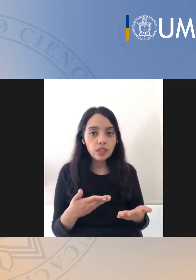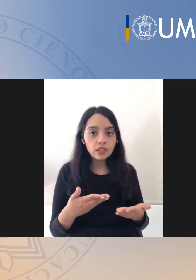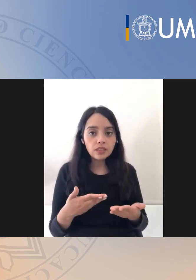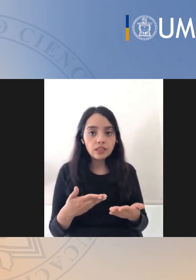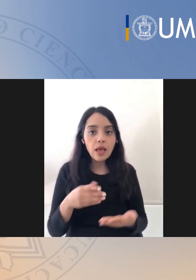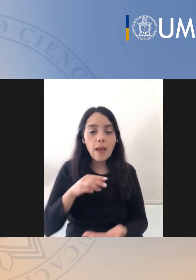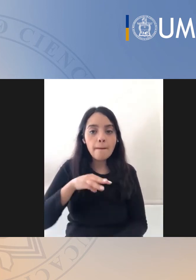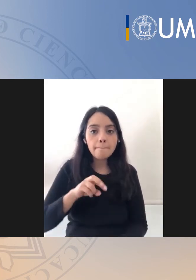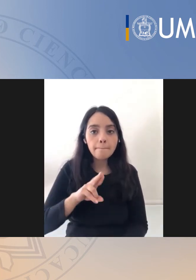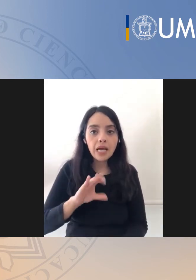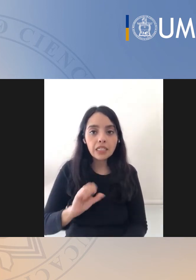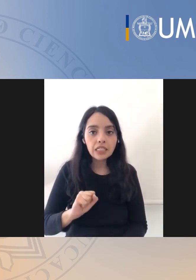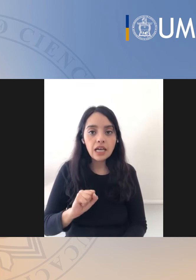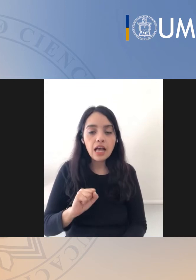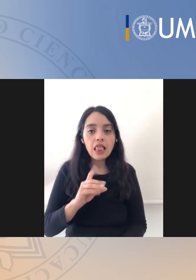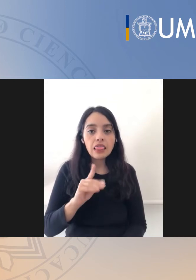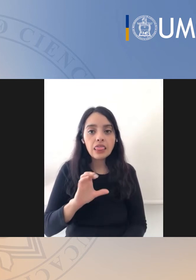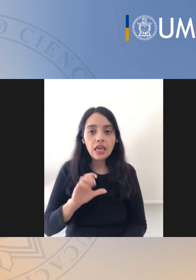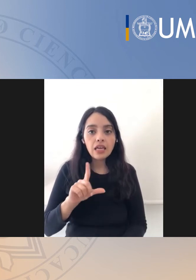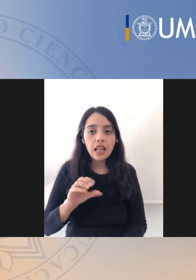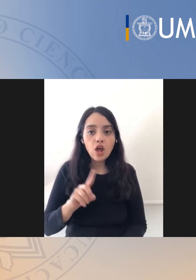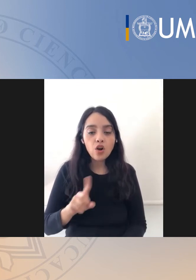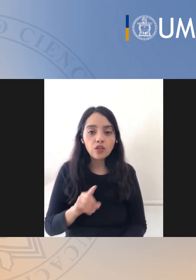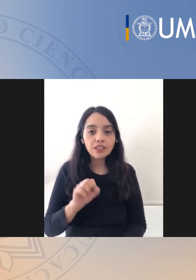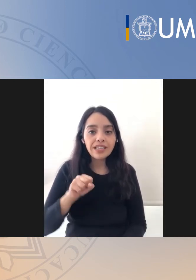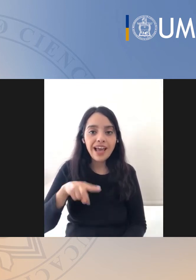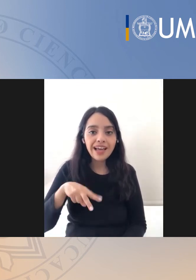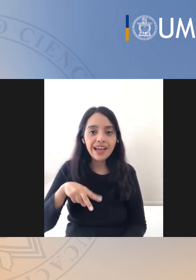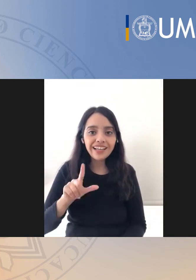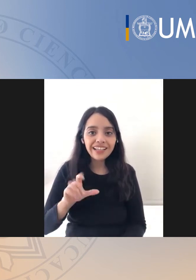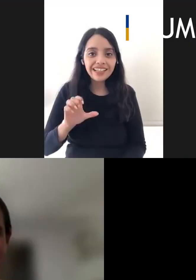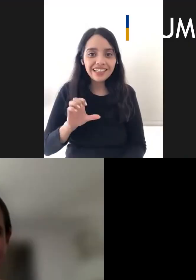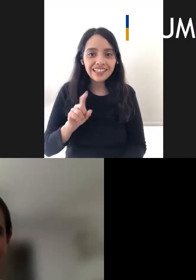los Ángeles Jurisic. Espero estar